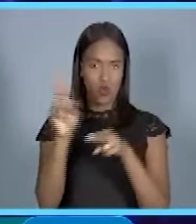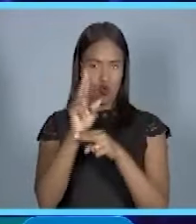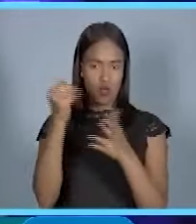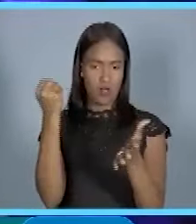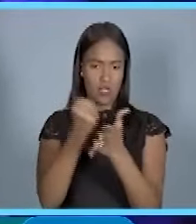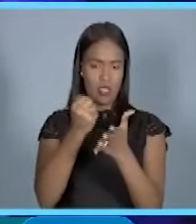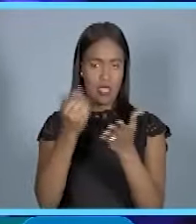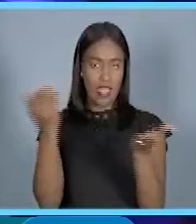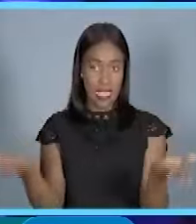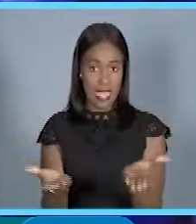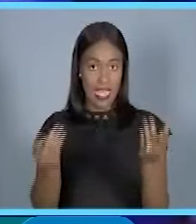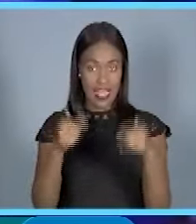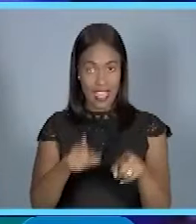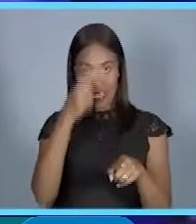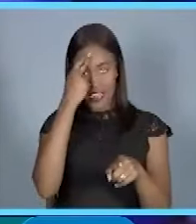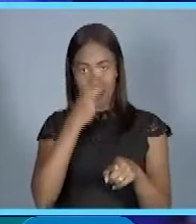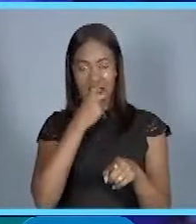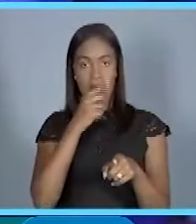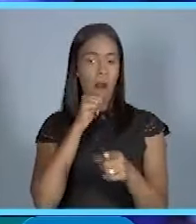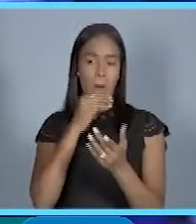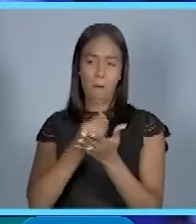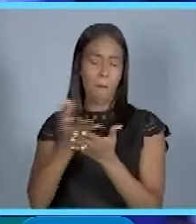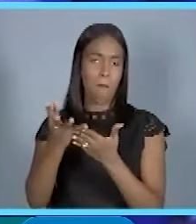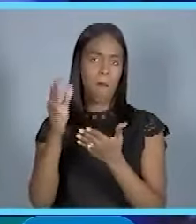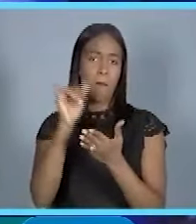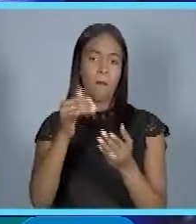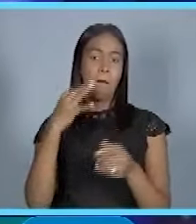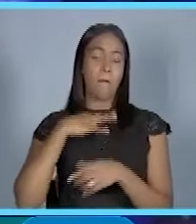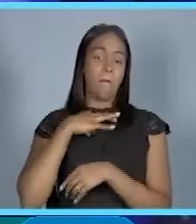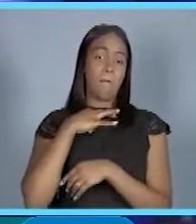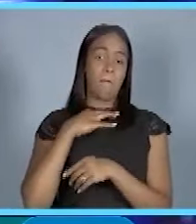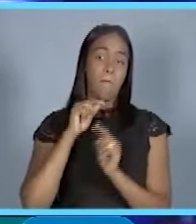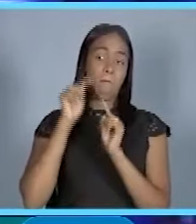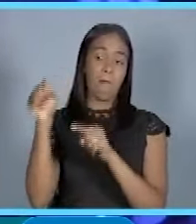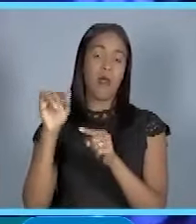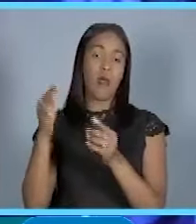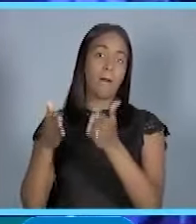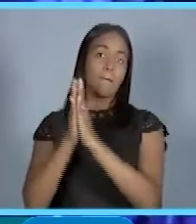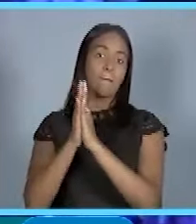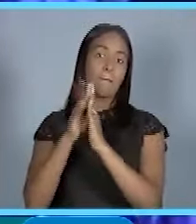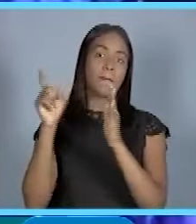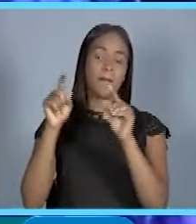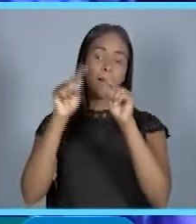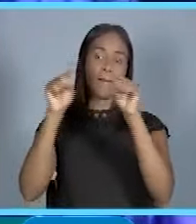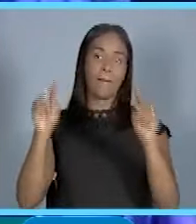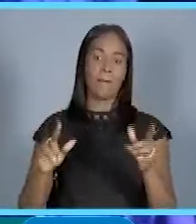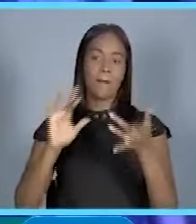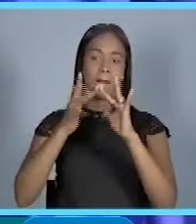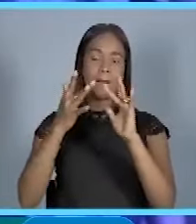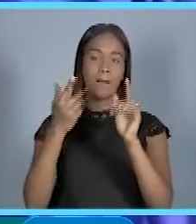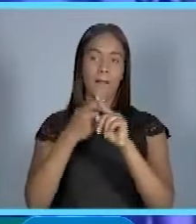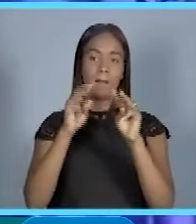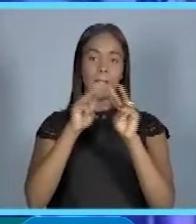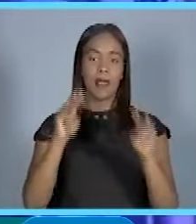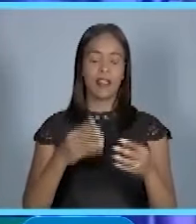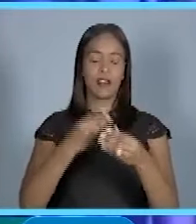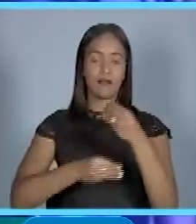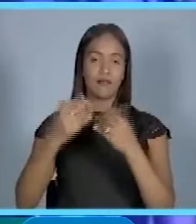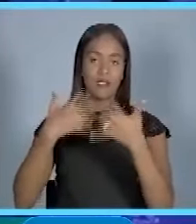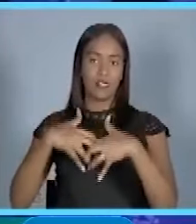hecho en República Dominicana no tiene costo, es de carácter voluntario y se solicita en la ventanilla virtual del Ministerio de Industria y